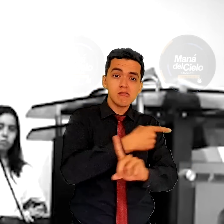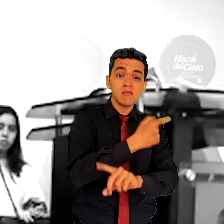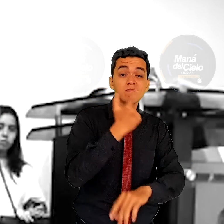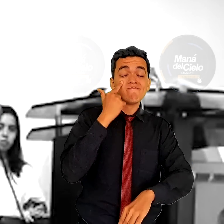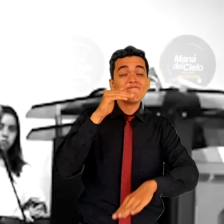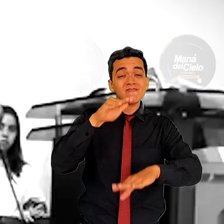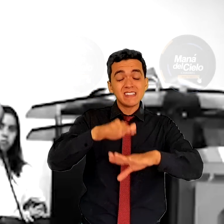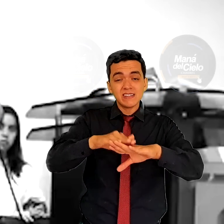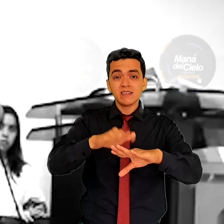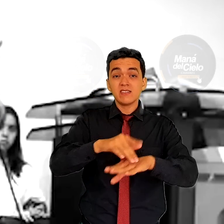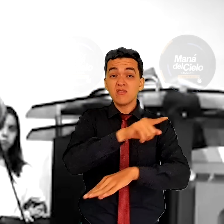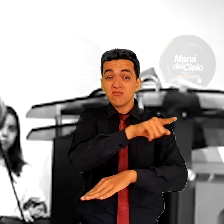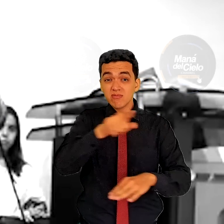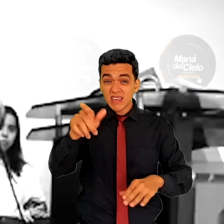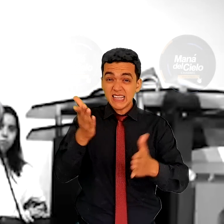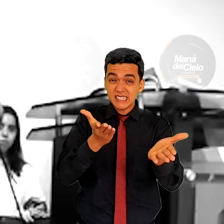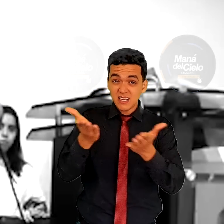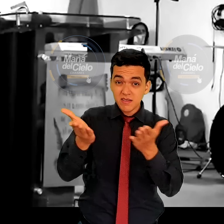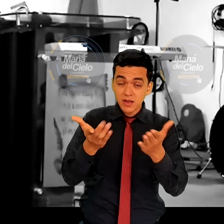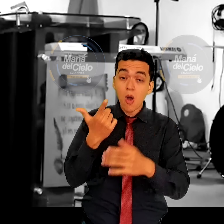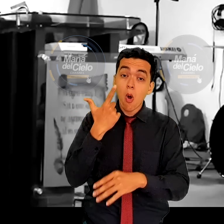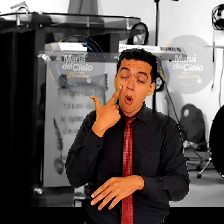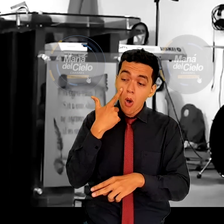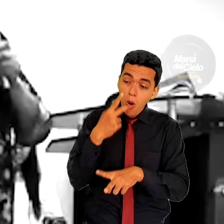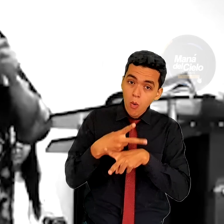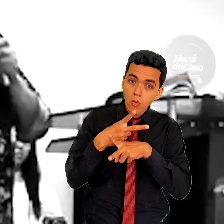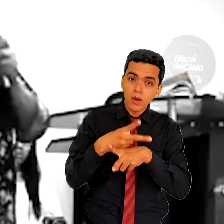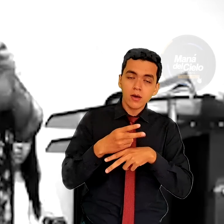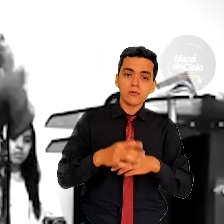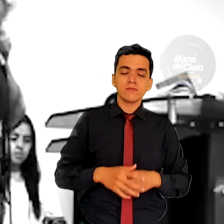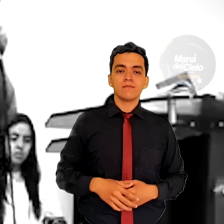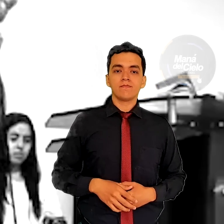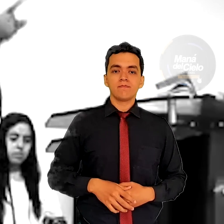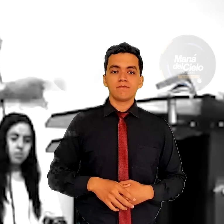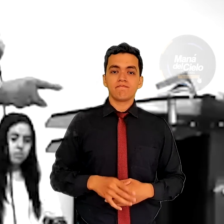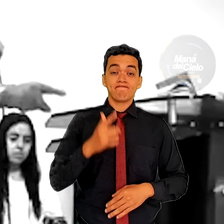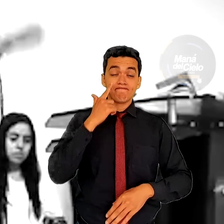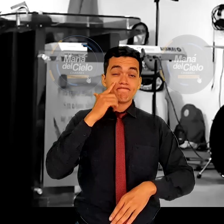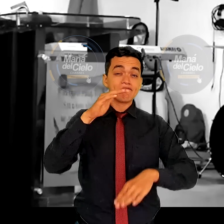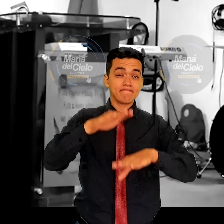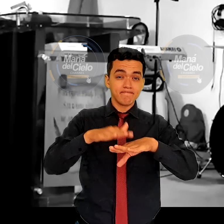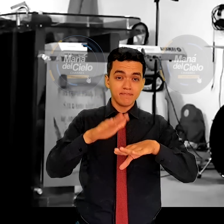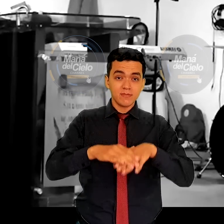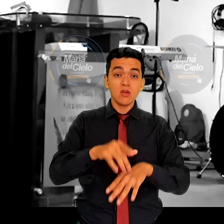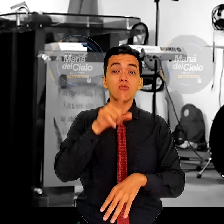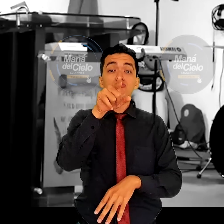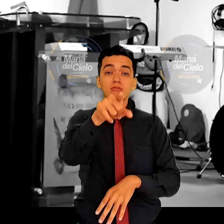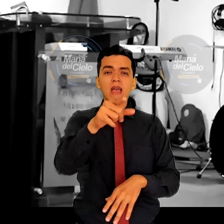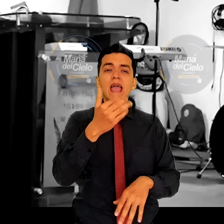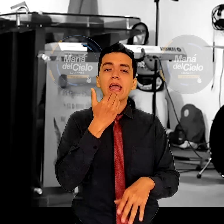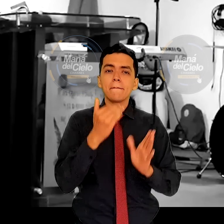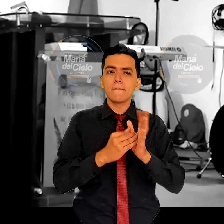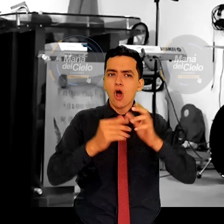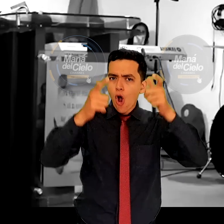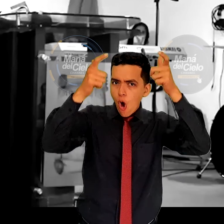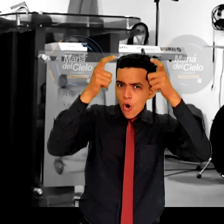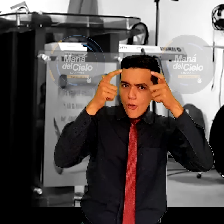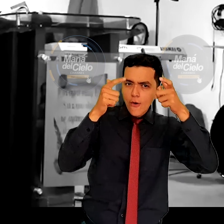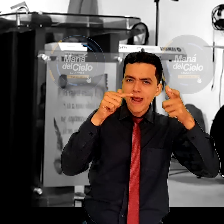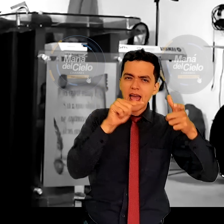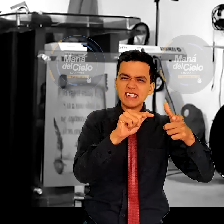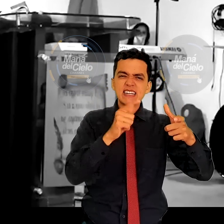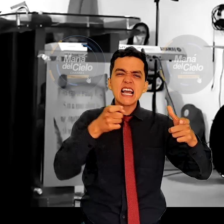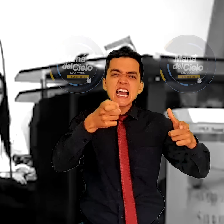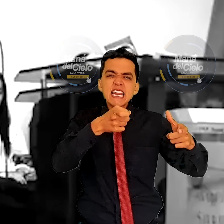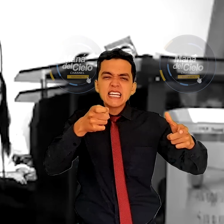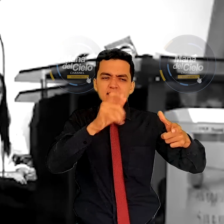y escuchen en los servidores. Te llenan de pruebas, pero déjenme decirles que jamás el Señor permite que perdamos una corona de plata si no nos va a dar una de oro.